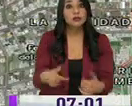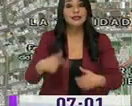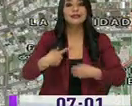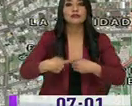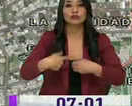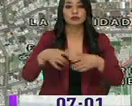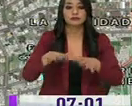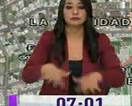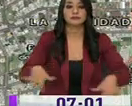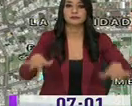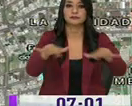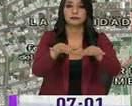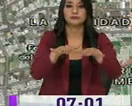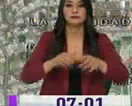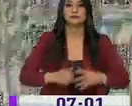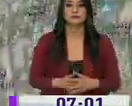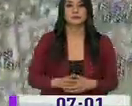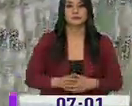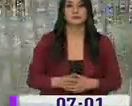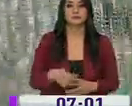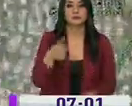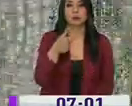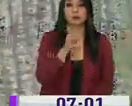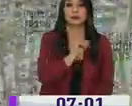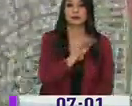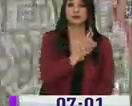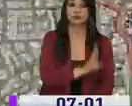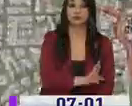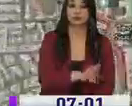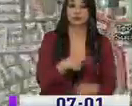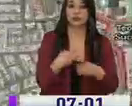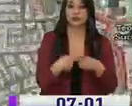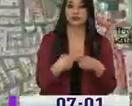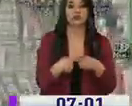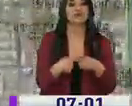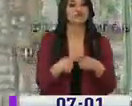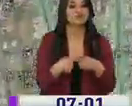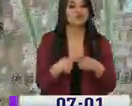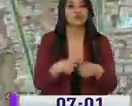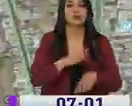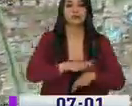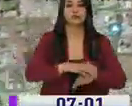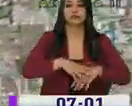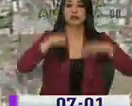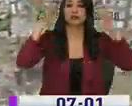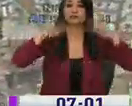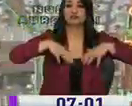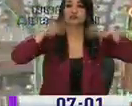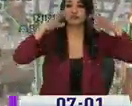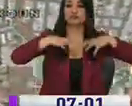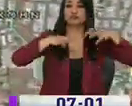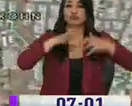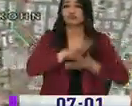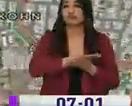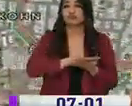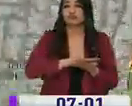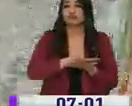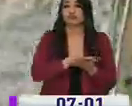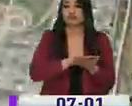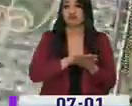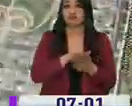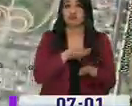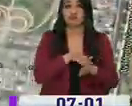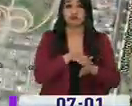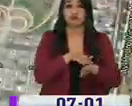Distrito Metropolitano. Esto es sector de Guamaní, el sur de la ciudad, producto de las lluvias, está realmente caotizado. Ahí podemos